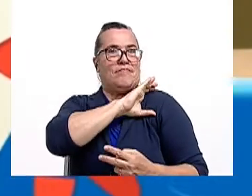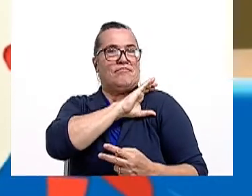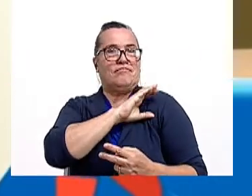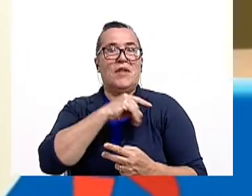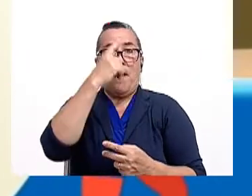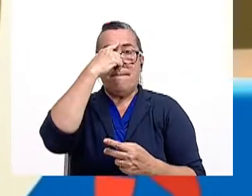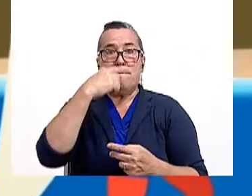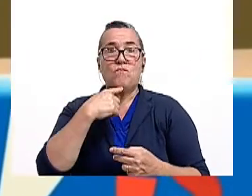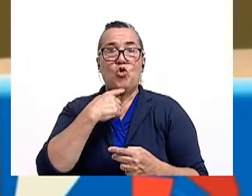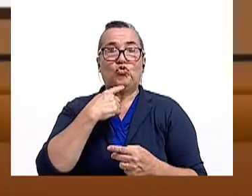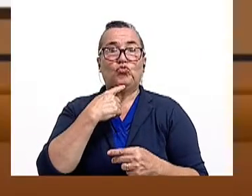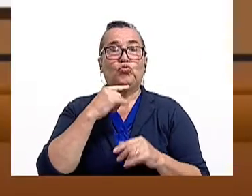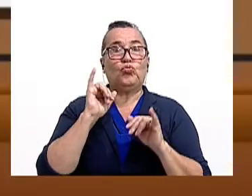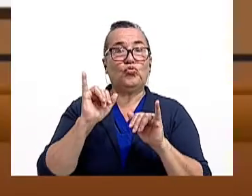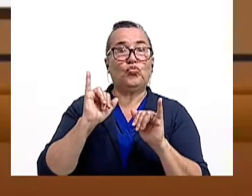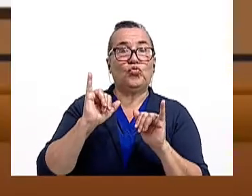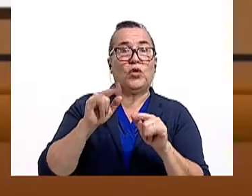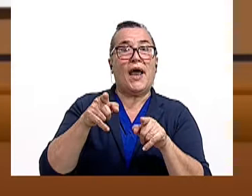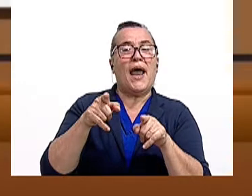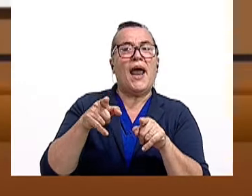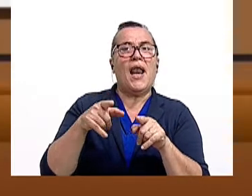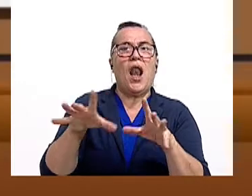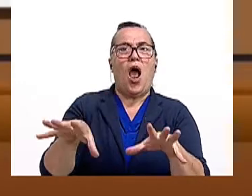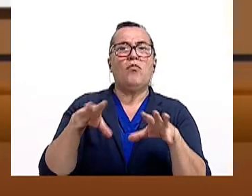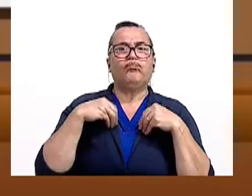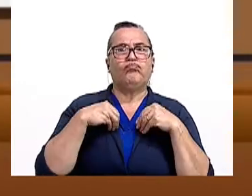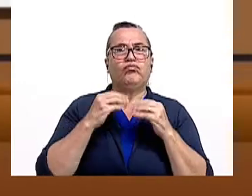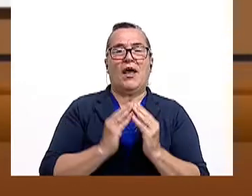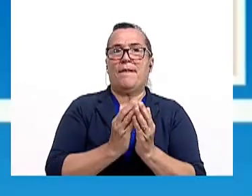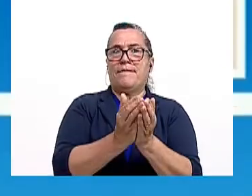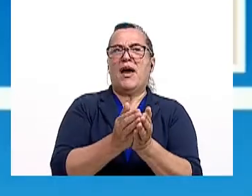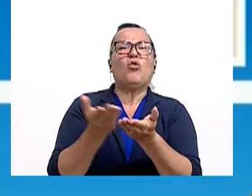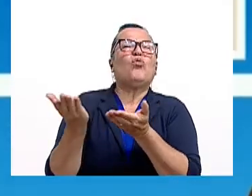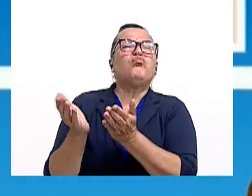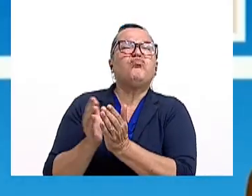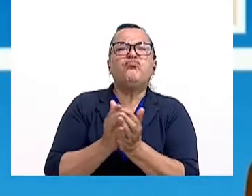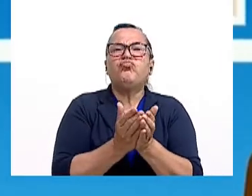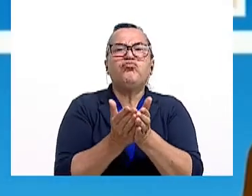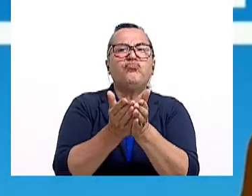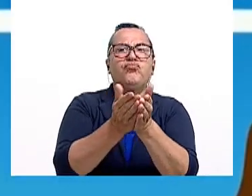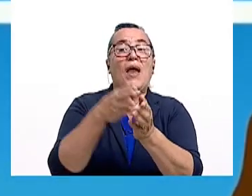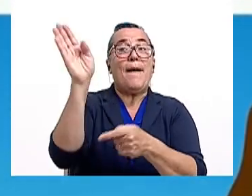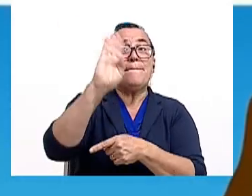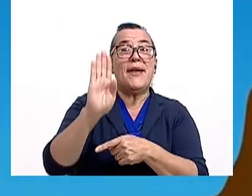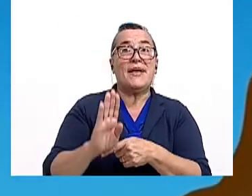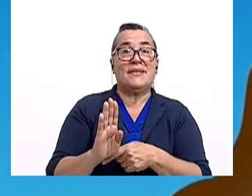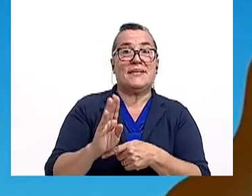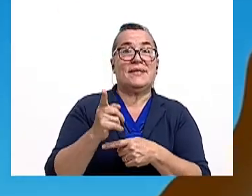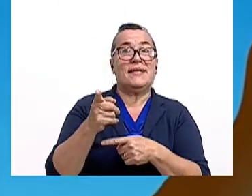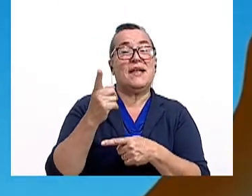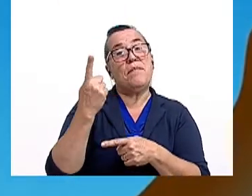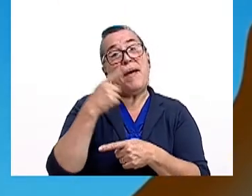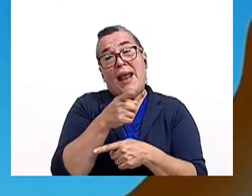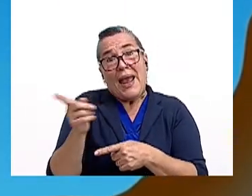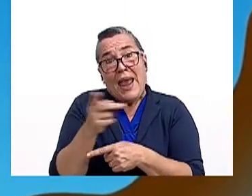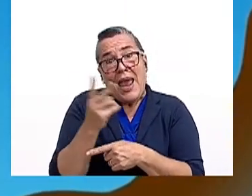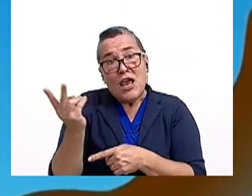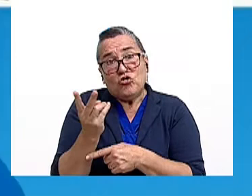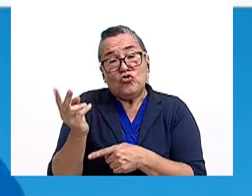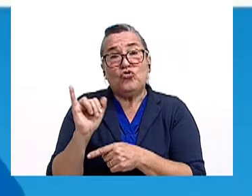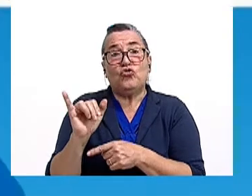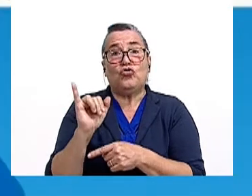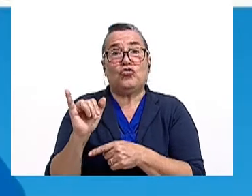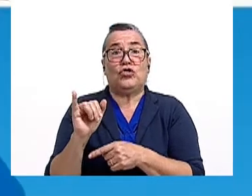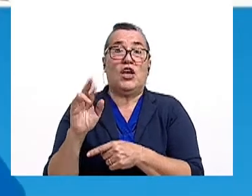portugués que los acoge en su barco y los lleva hacia Brasil a cambio de que Robinson